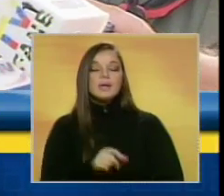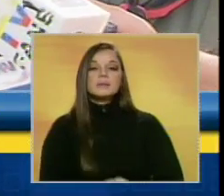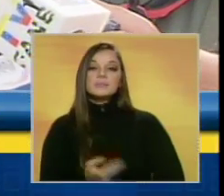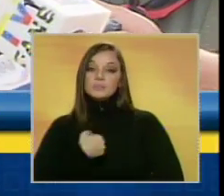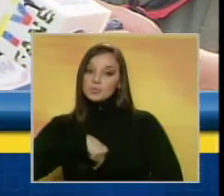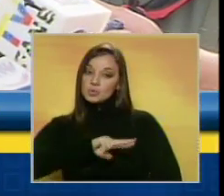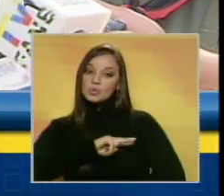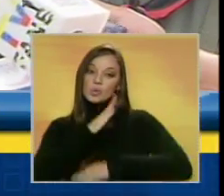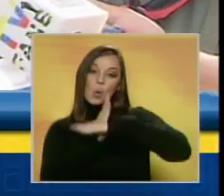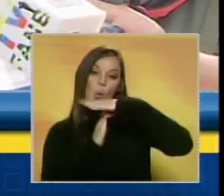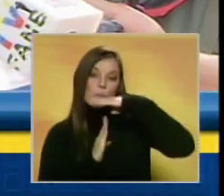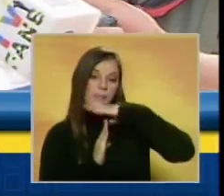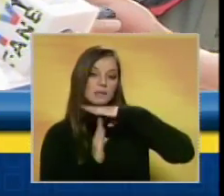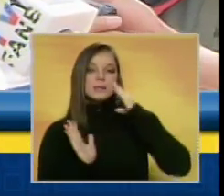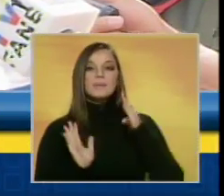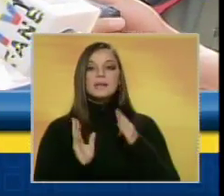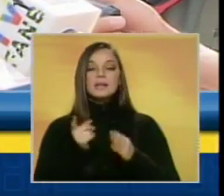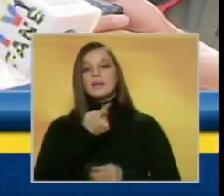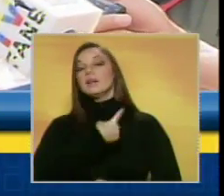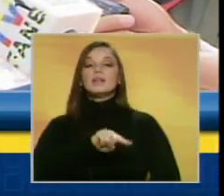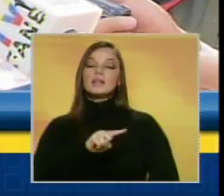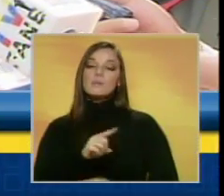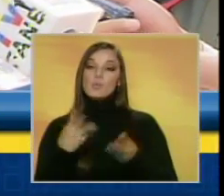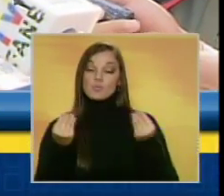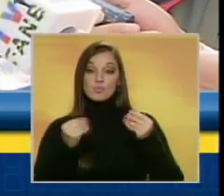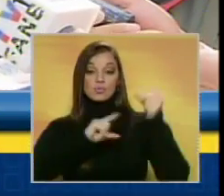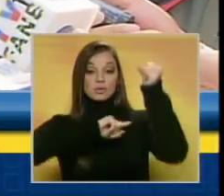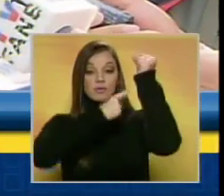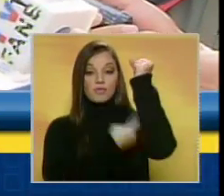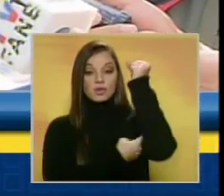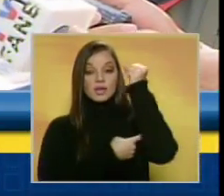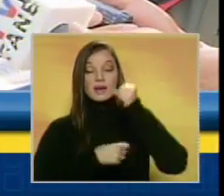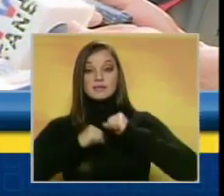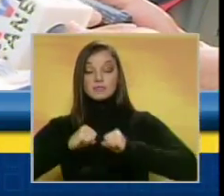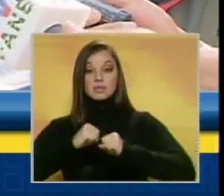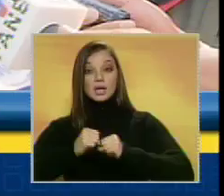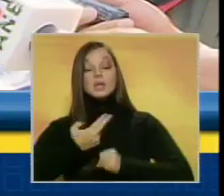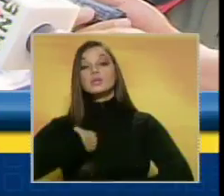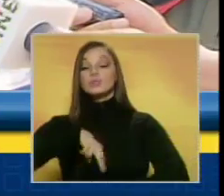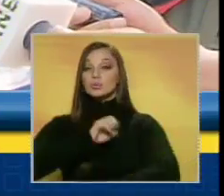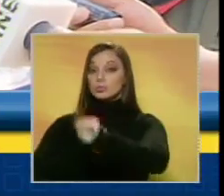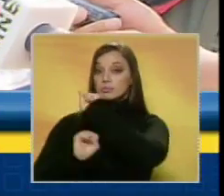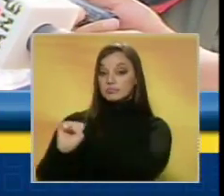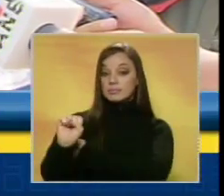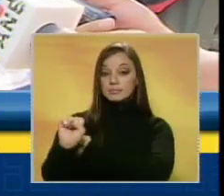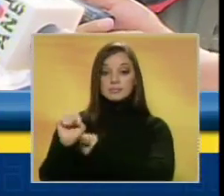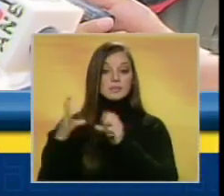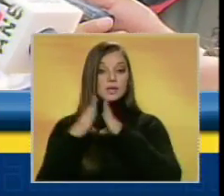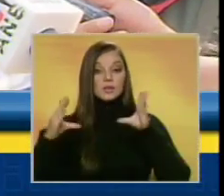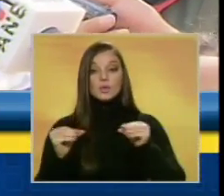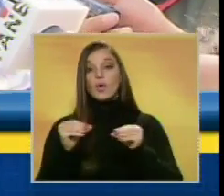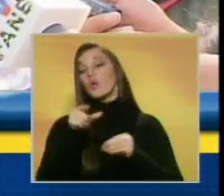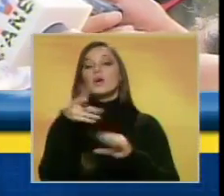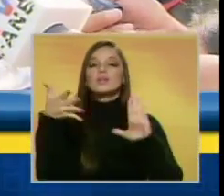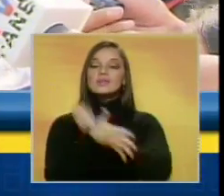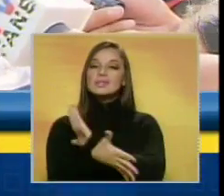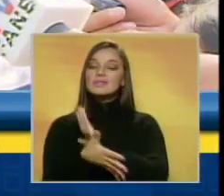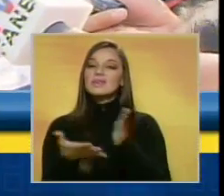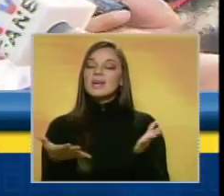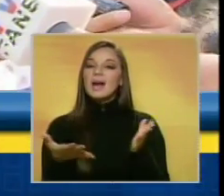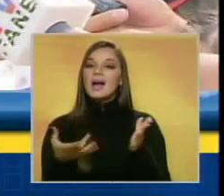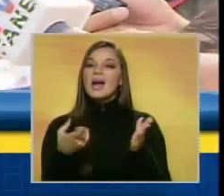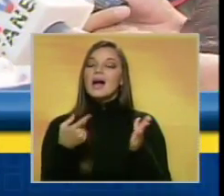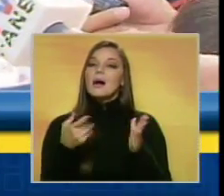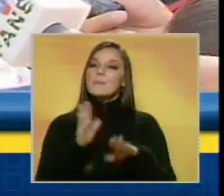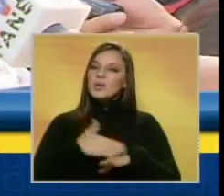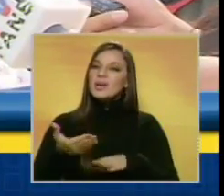pero con mucha fortaleza espiritual y moral y patriótica también, nosotros nos vamos a defender. O sea que todo esto obedece a un decreto